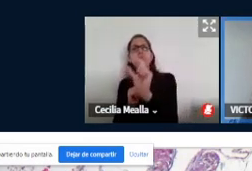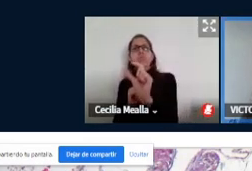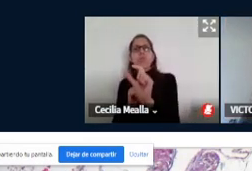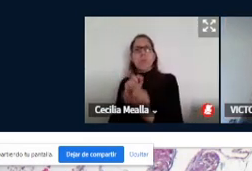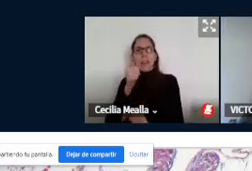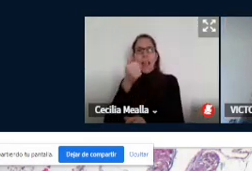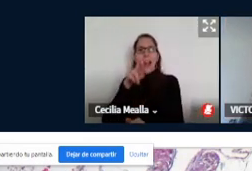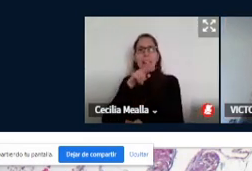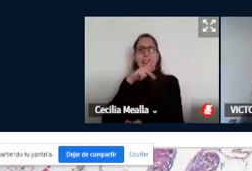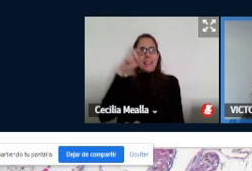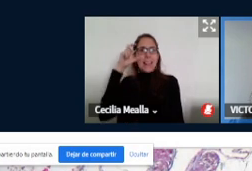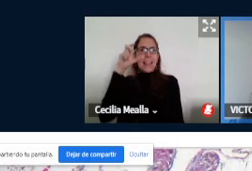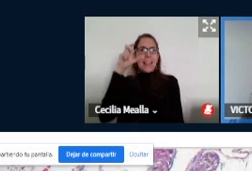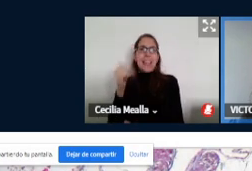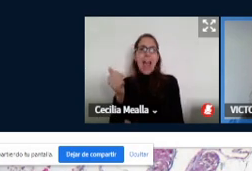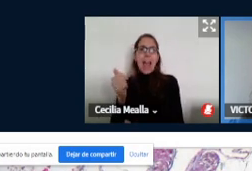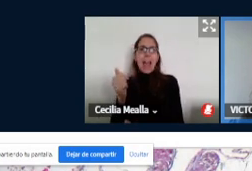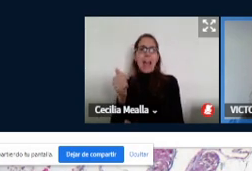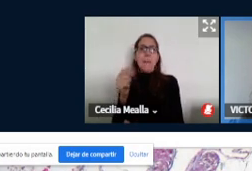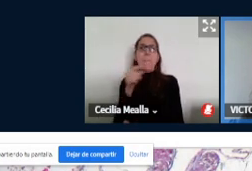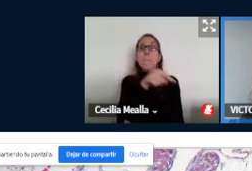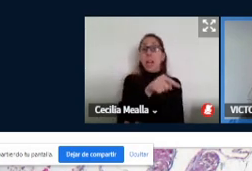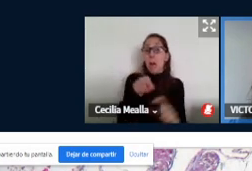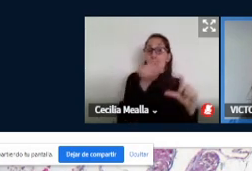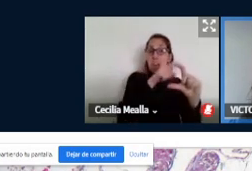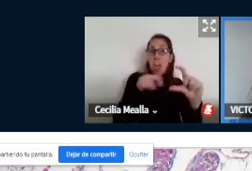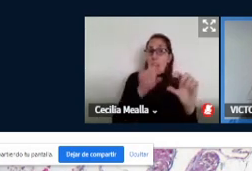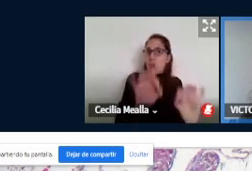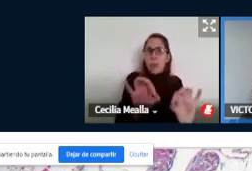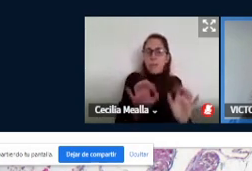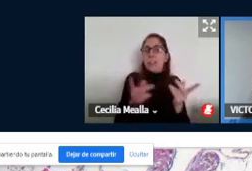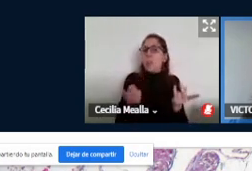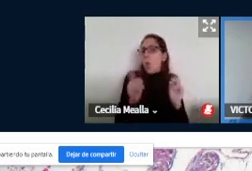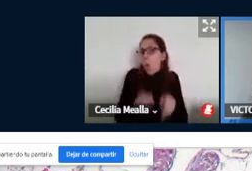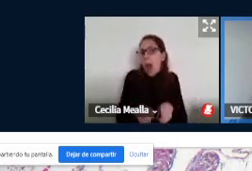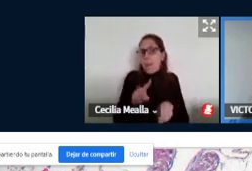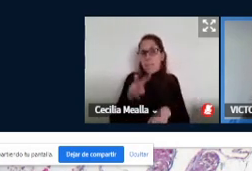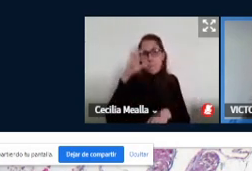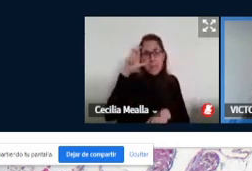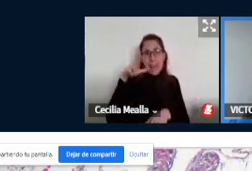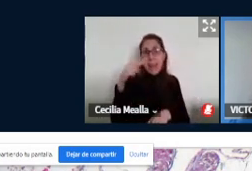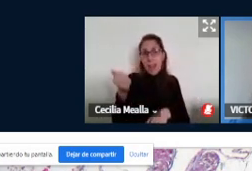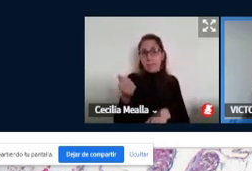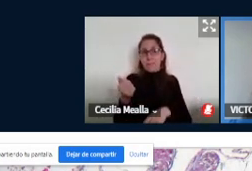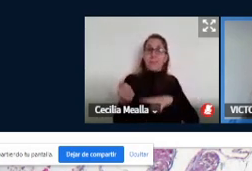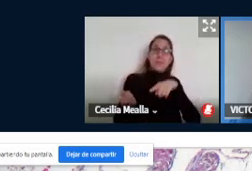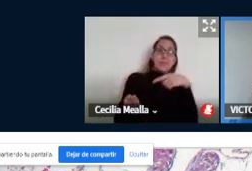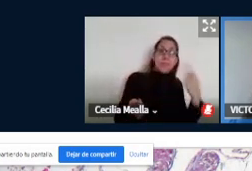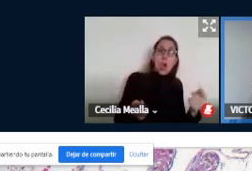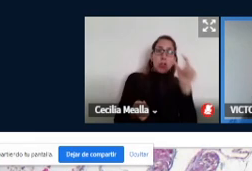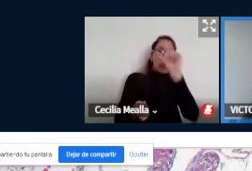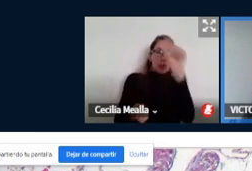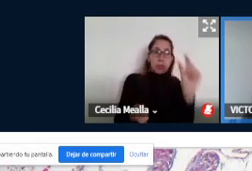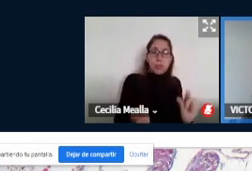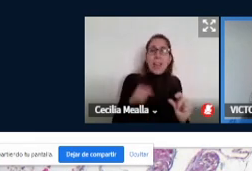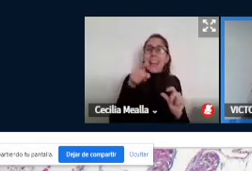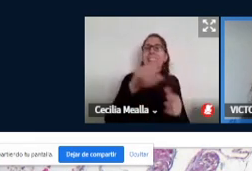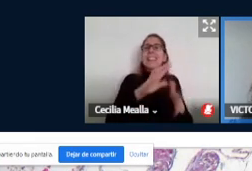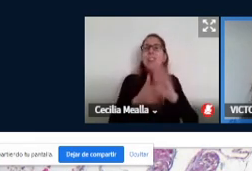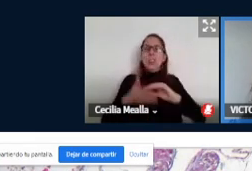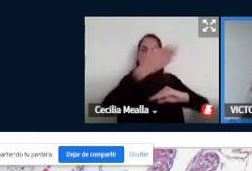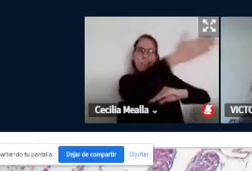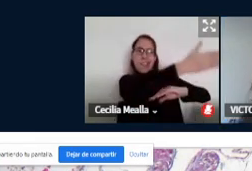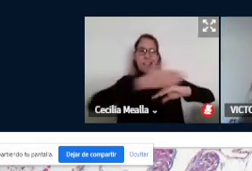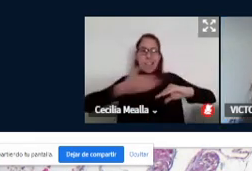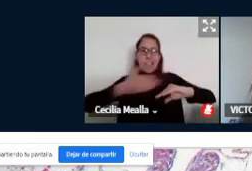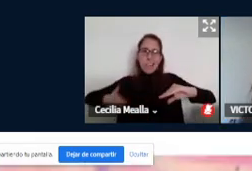que tiene. Pero es redondito. Por eso les decía, no se confíen. Este corte es oblicuo, por eso se ve así tan